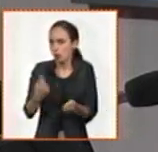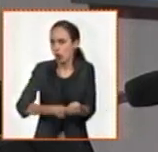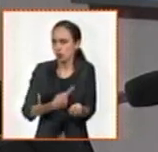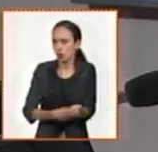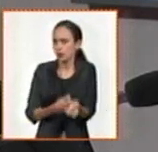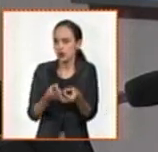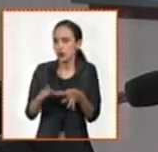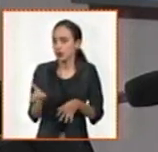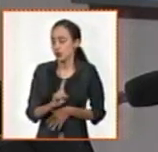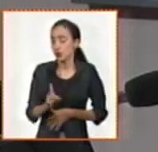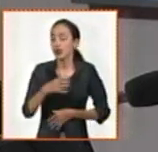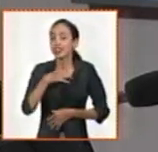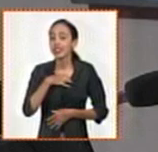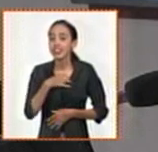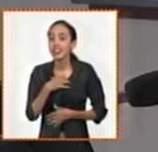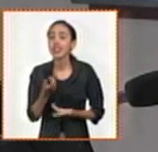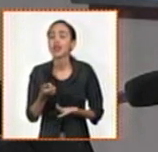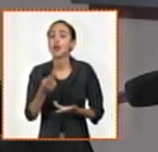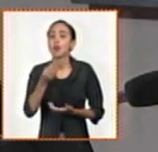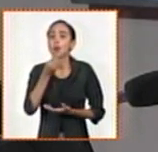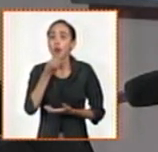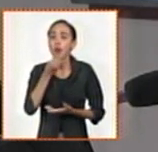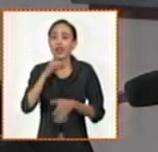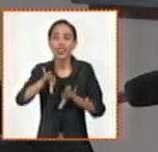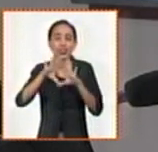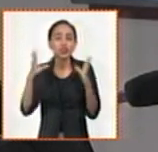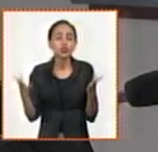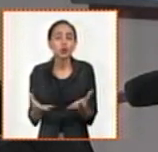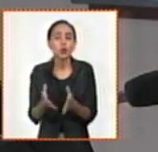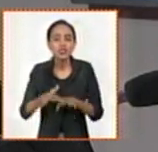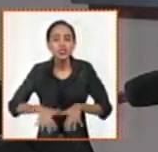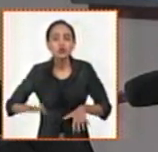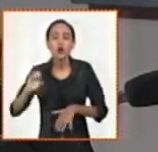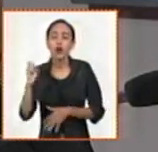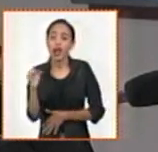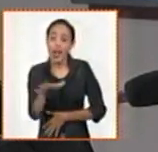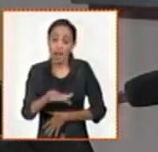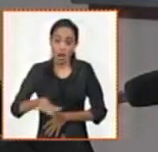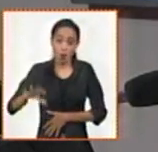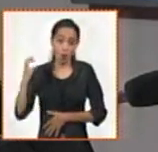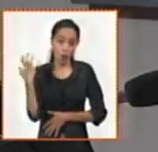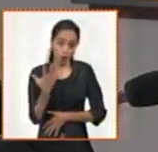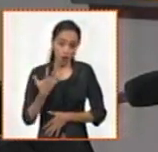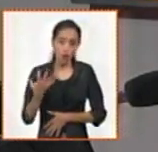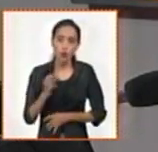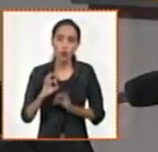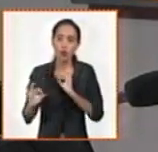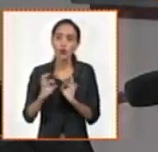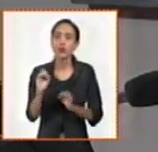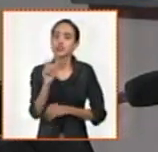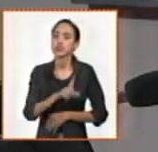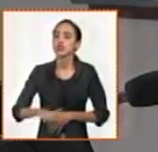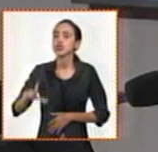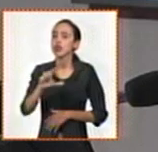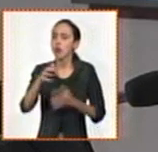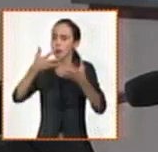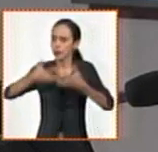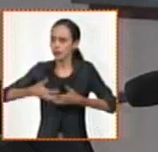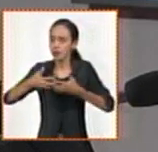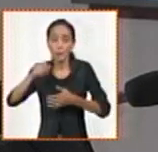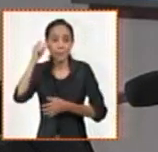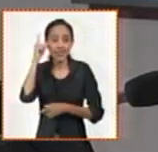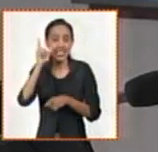capacidad restauradora de todo el contexto ecológico y social, pero además una capacidad productiva. Las